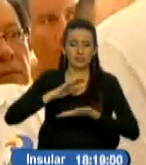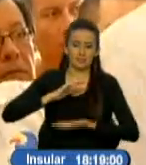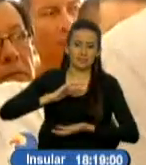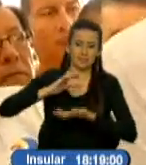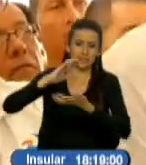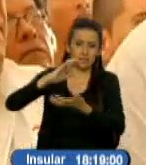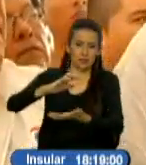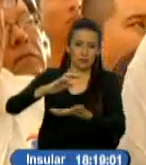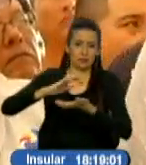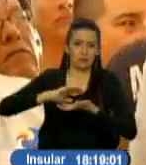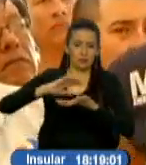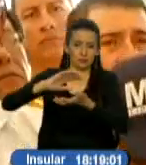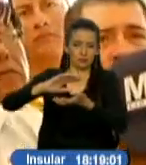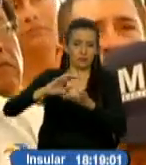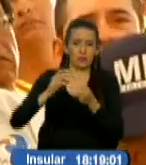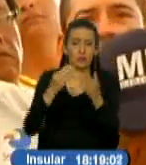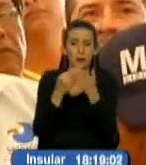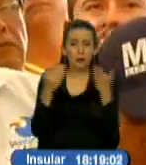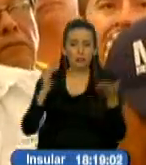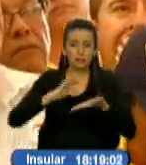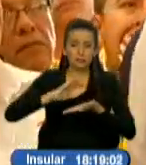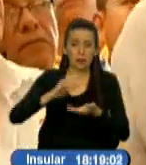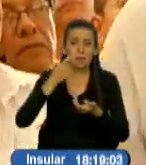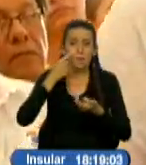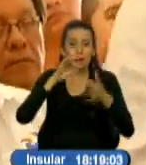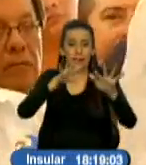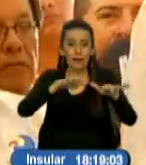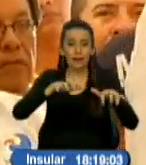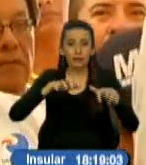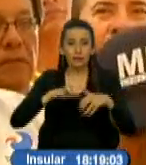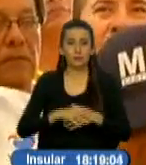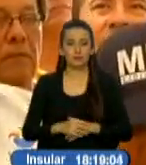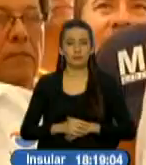muy rigurosos en cumplir con nuestras promesas.